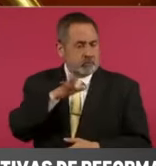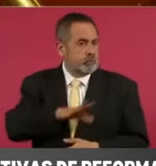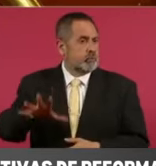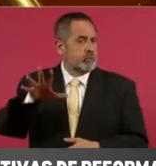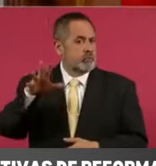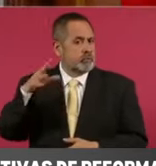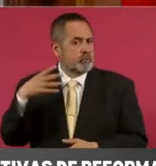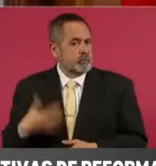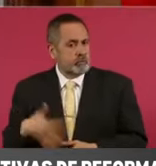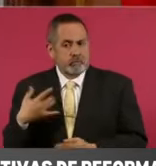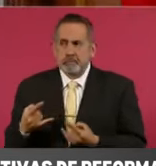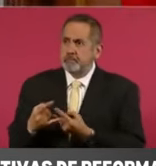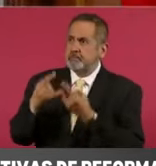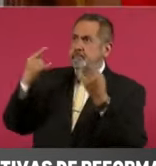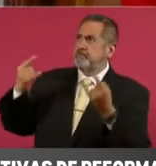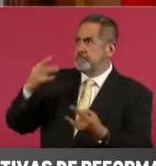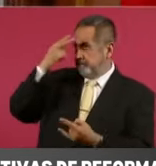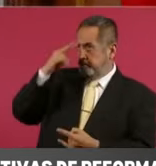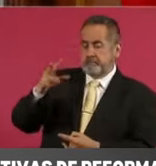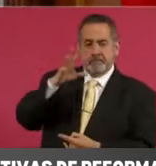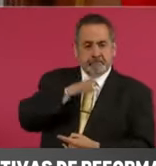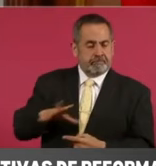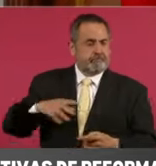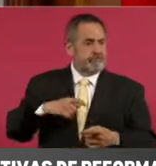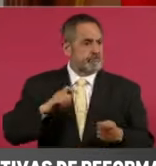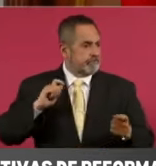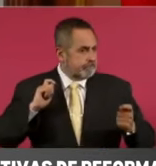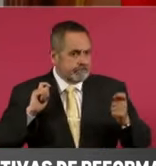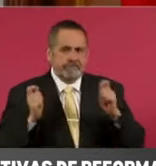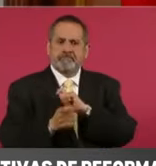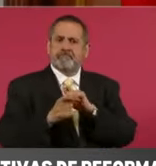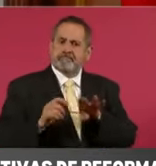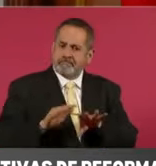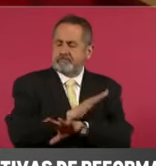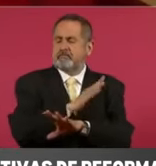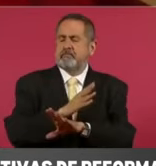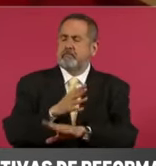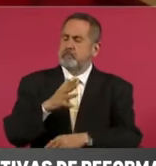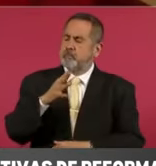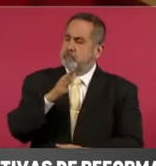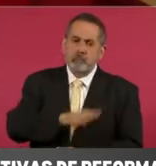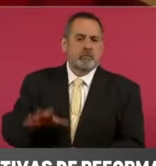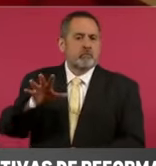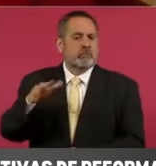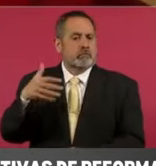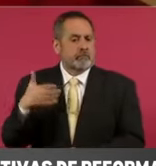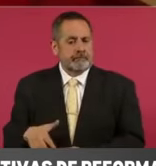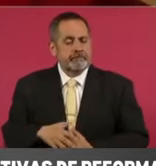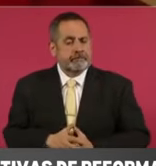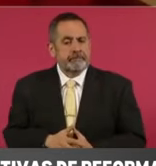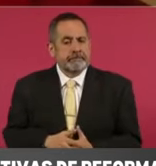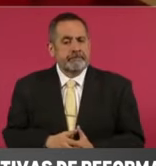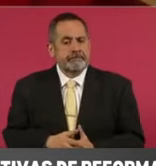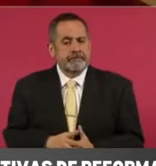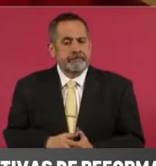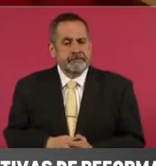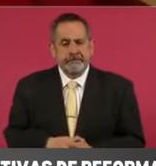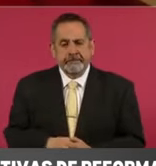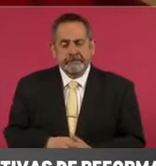estelar en la historia de nuestro país. Y nos juzgaría